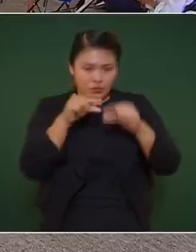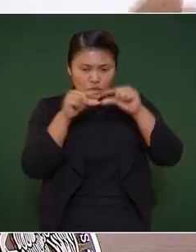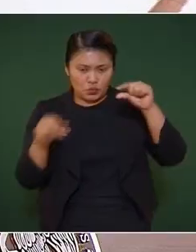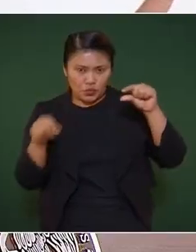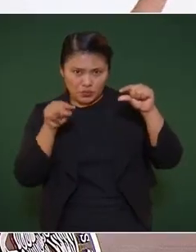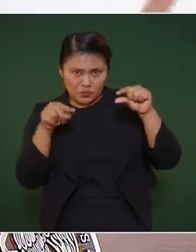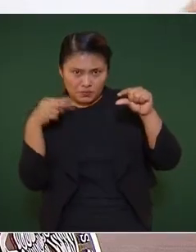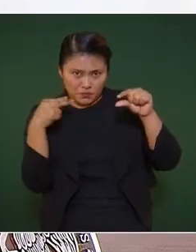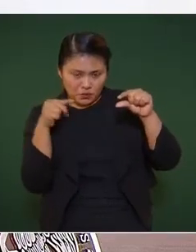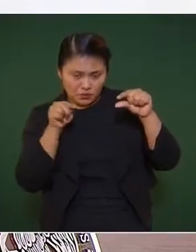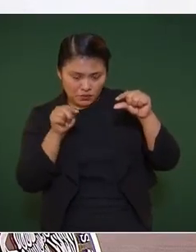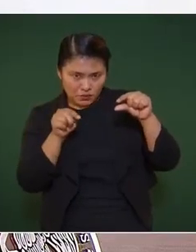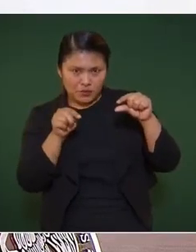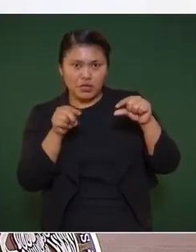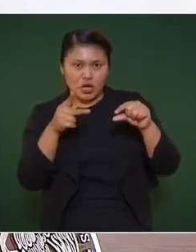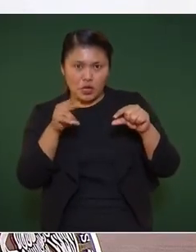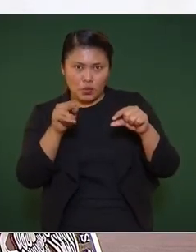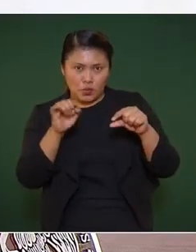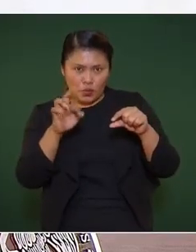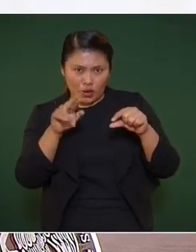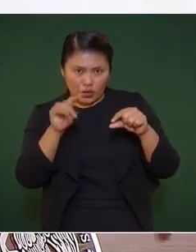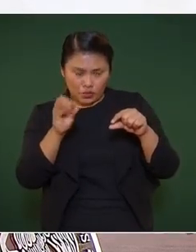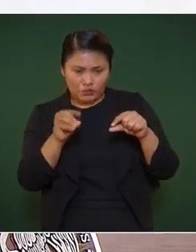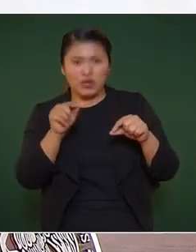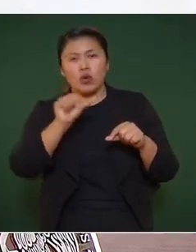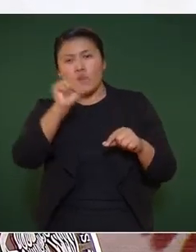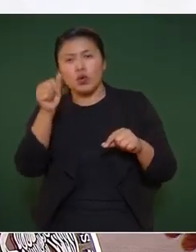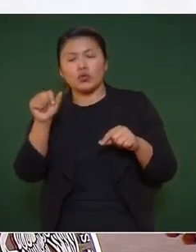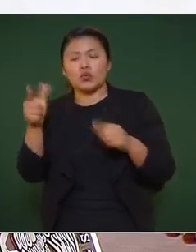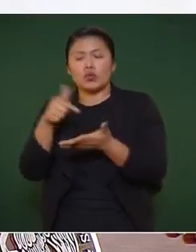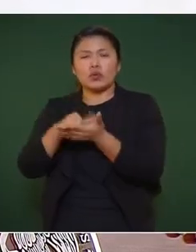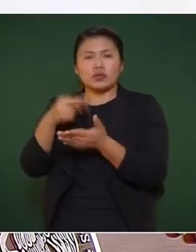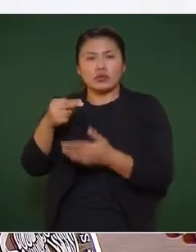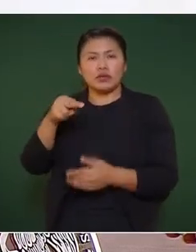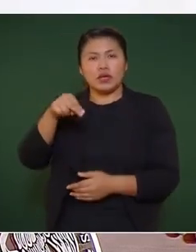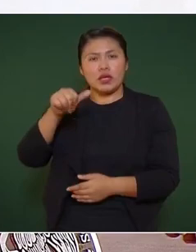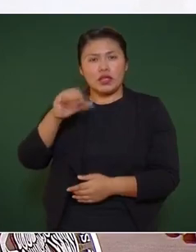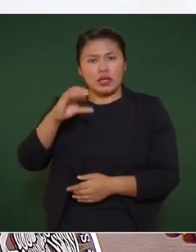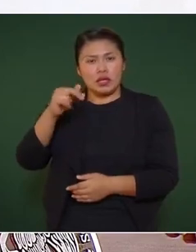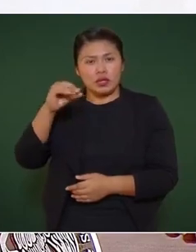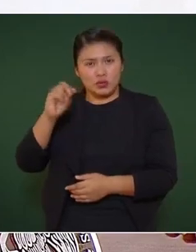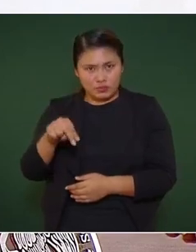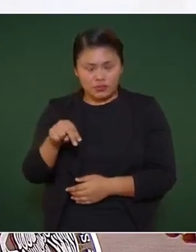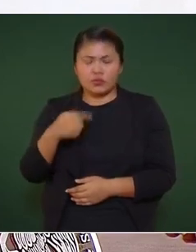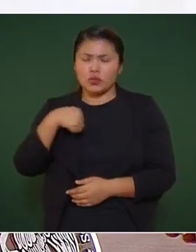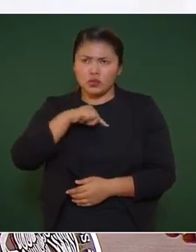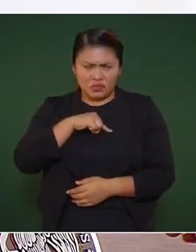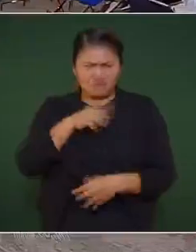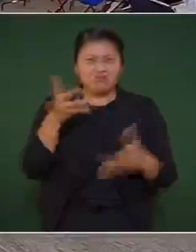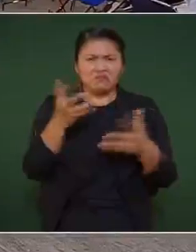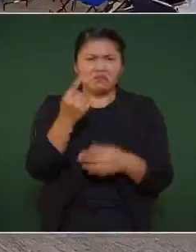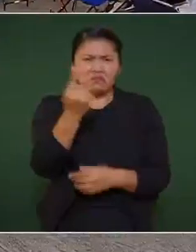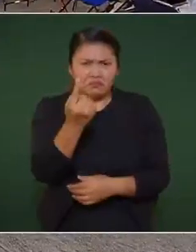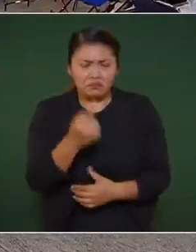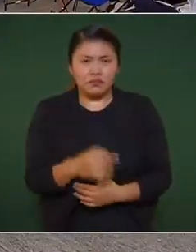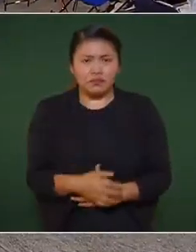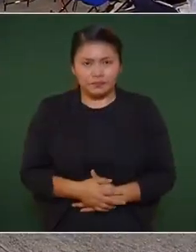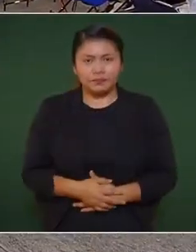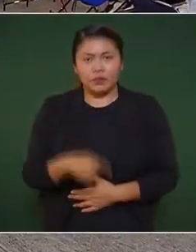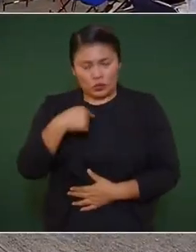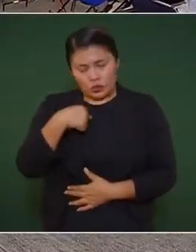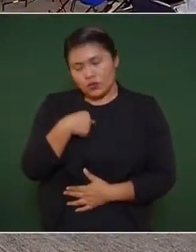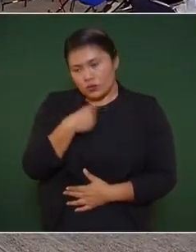y el otro está en el Nachón. Lo que nosotros hemos implementado es tener, por instrucción de un